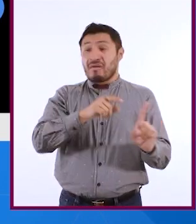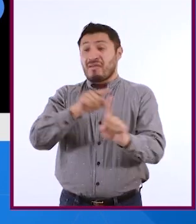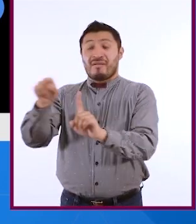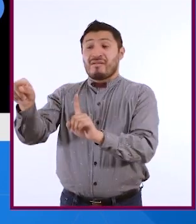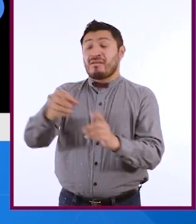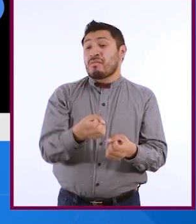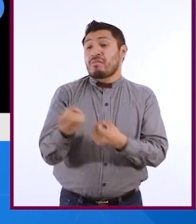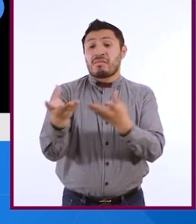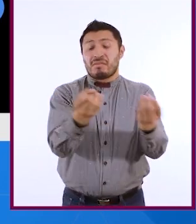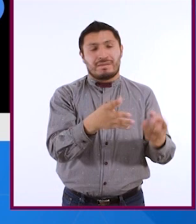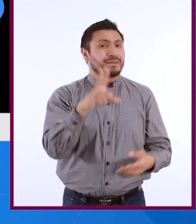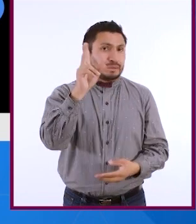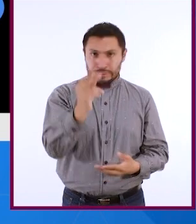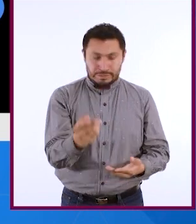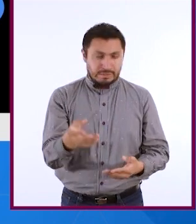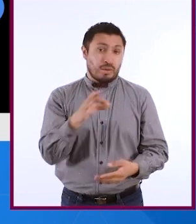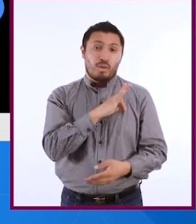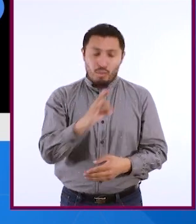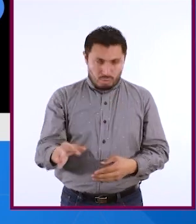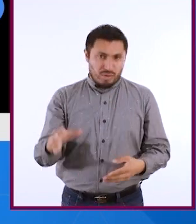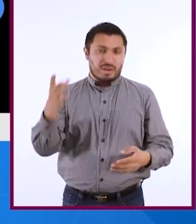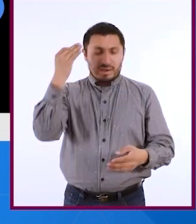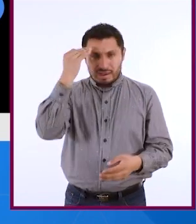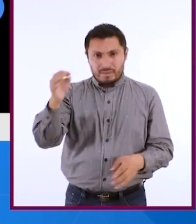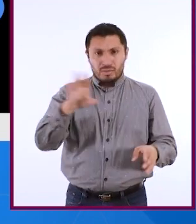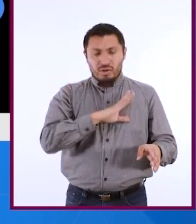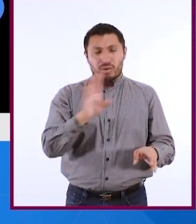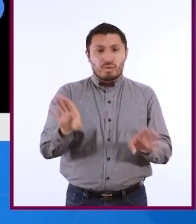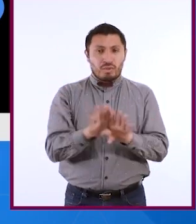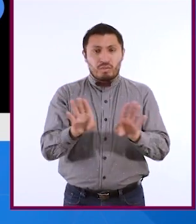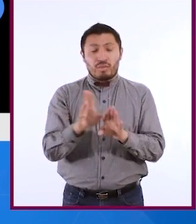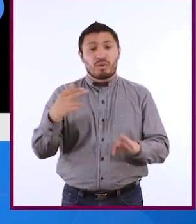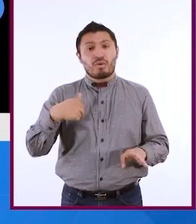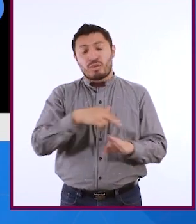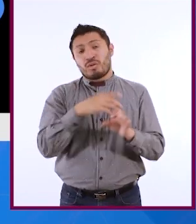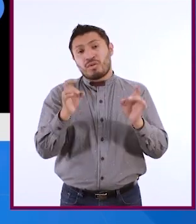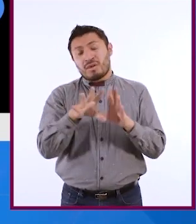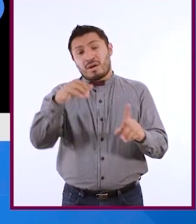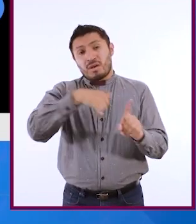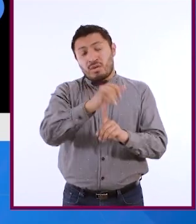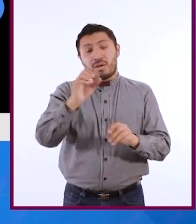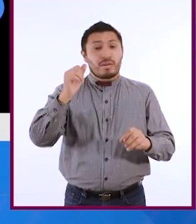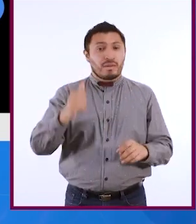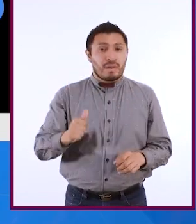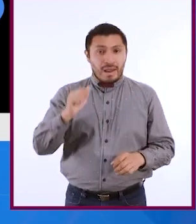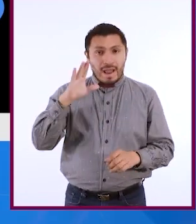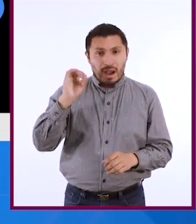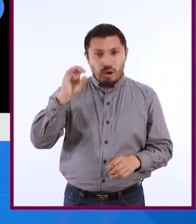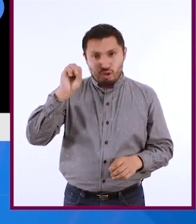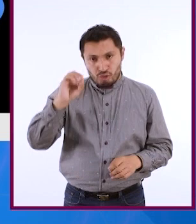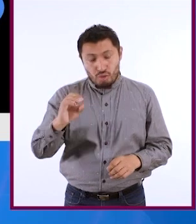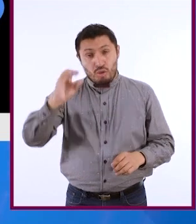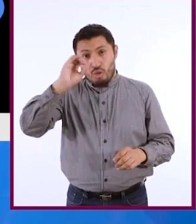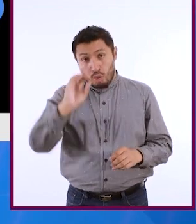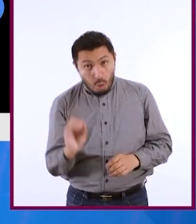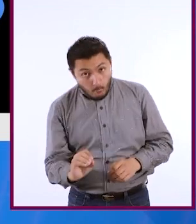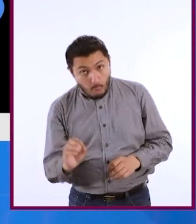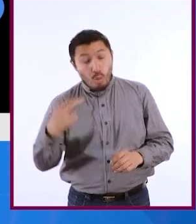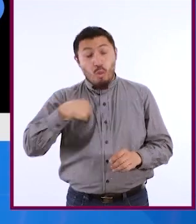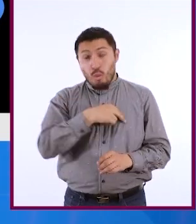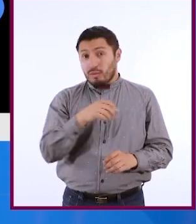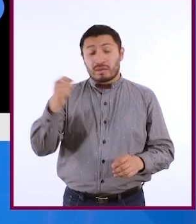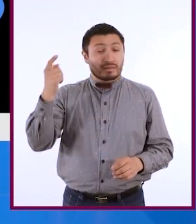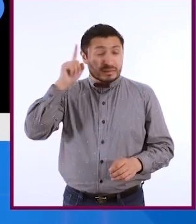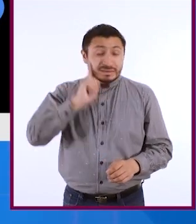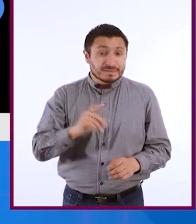haber como momentos en los cuales estamos frente a una situación de bullying o de acoso, o que nosotras mismas estamos en un grupo en donde eso se